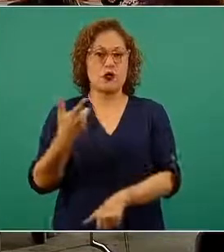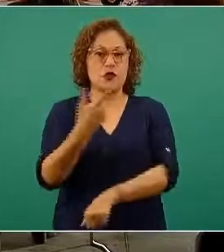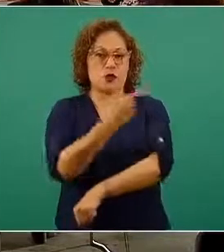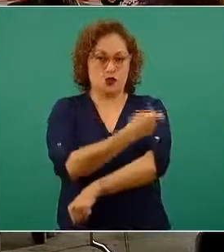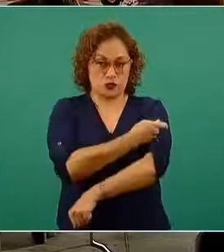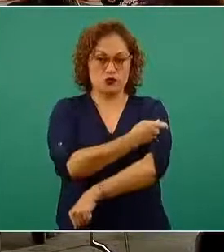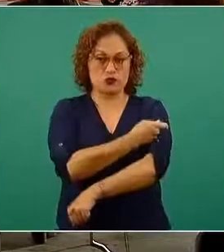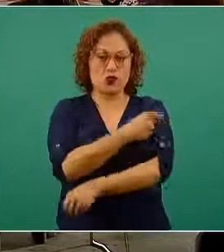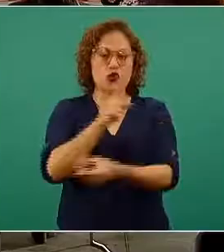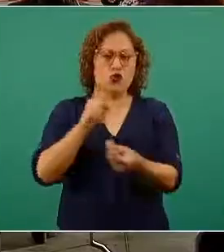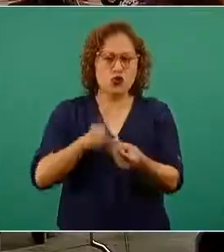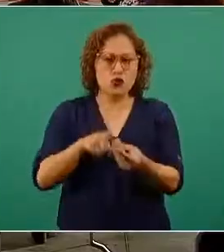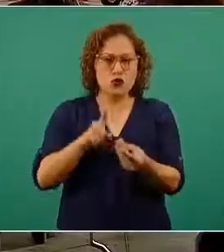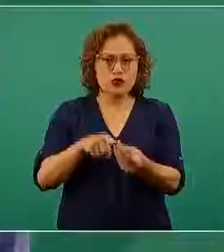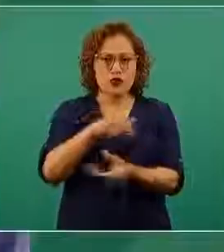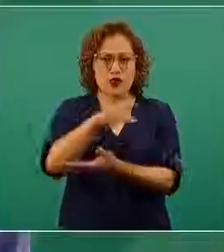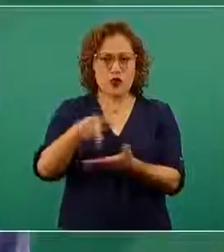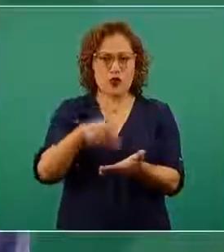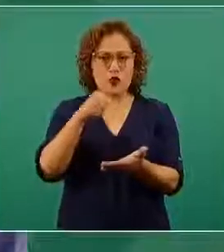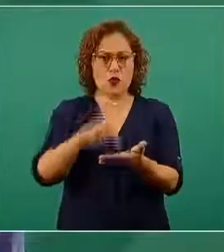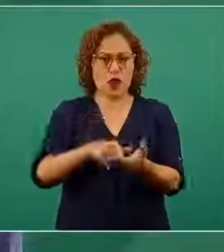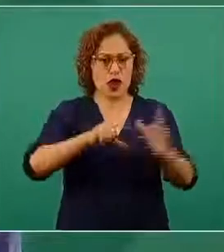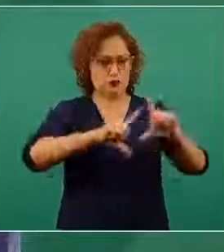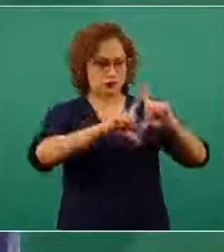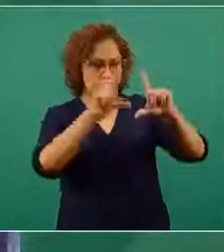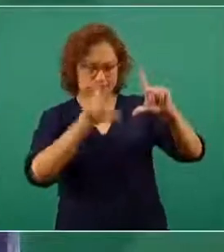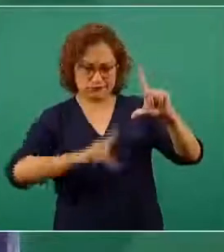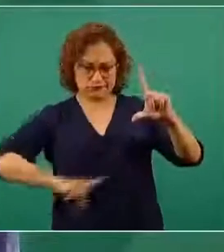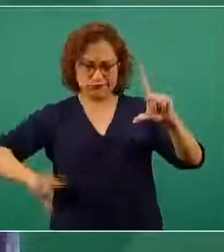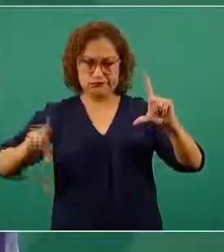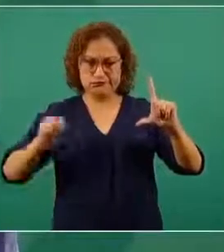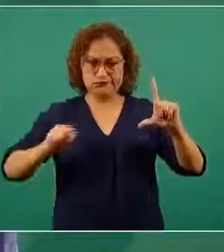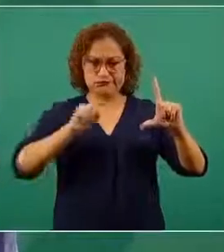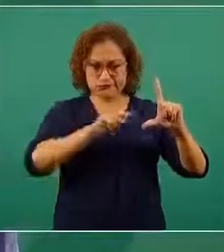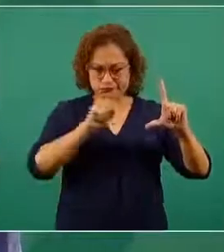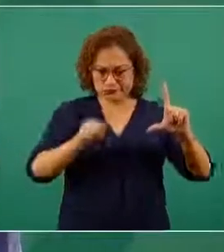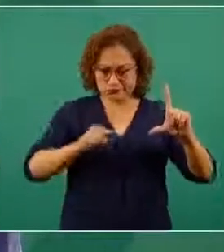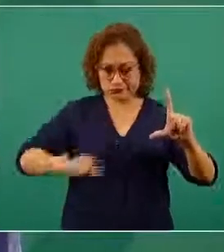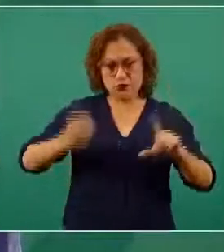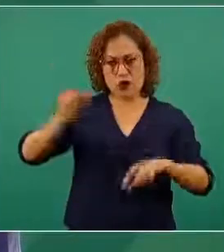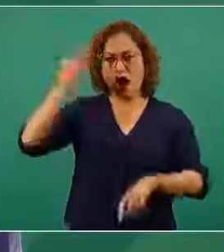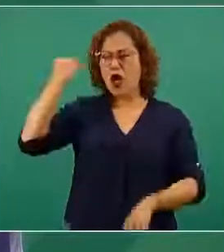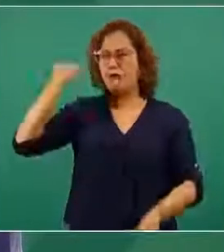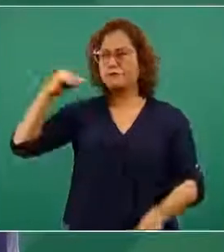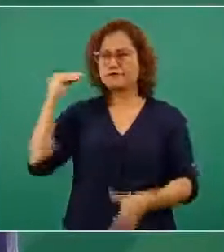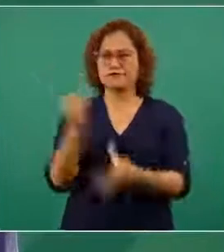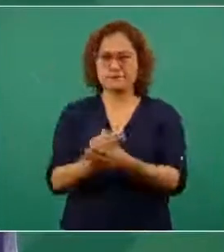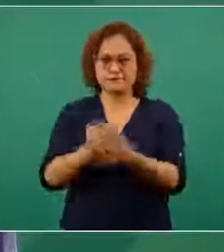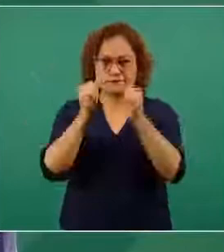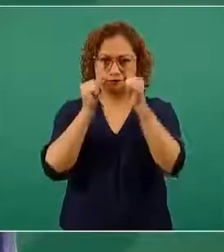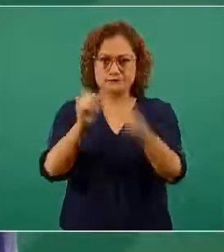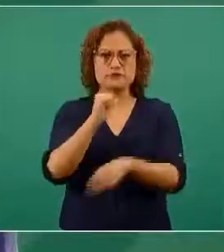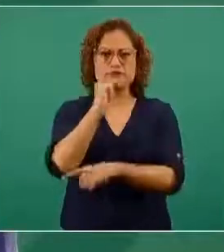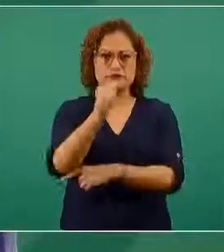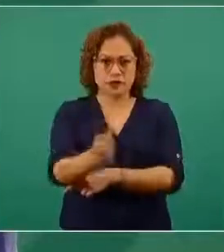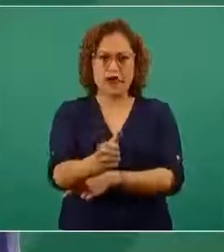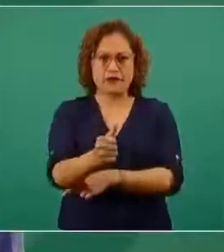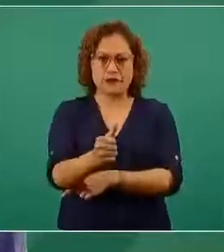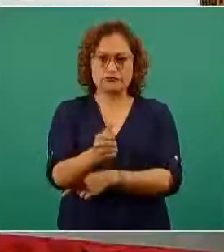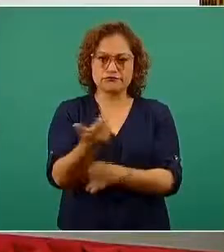aquellas zonas del país donde históricamente ha habido un abandono, ha habido una carencia de servicios, no solamente de